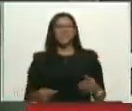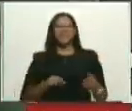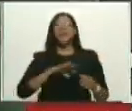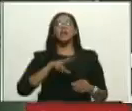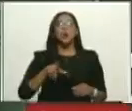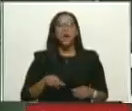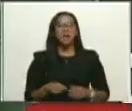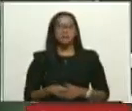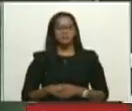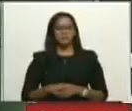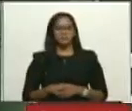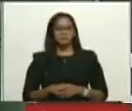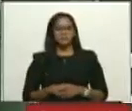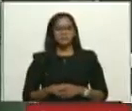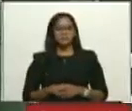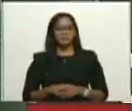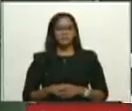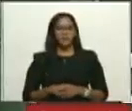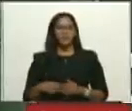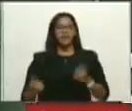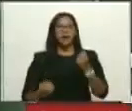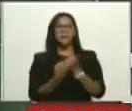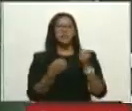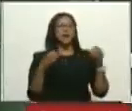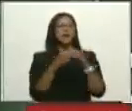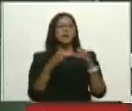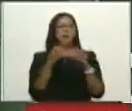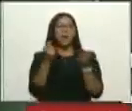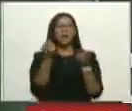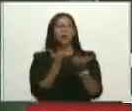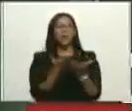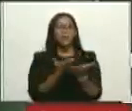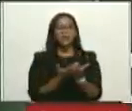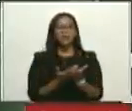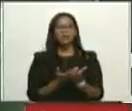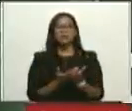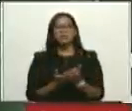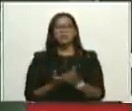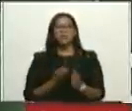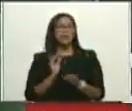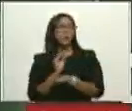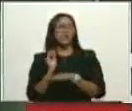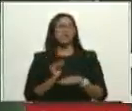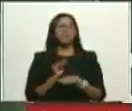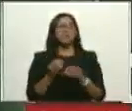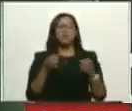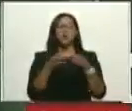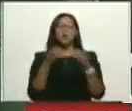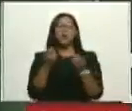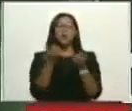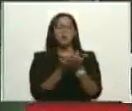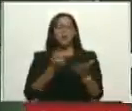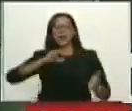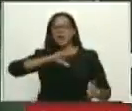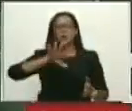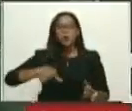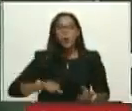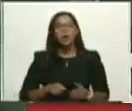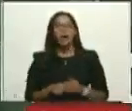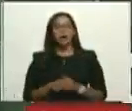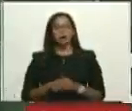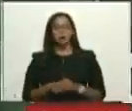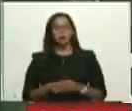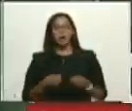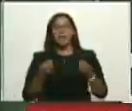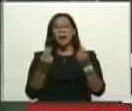robar, para apoyar grupos económicos y ampararse en los grupos económicos para robar el erario